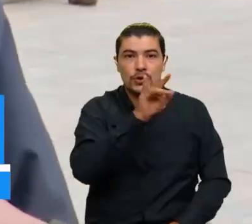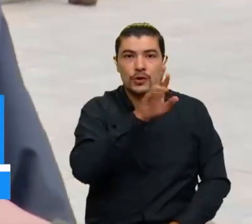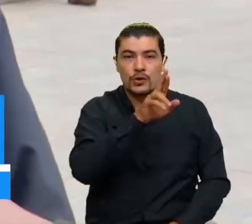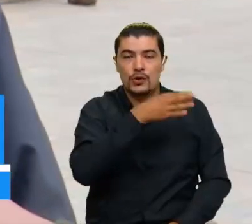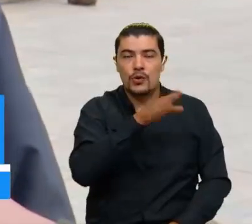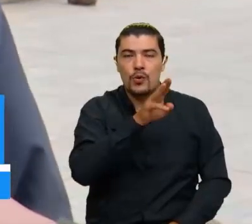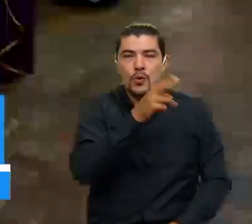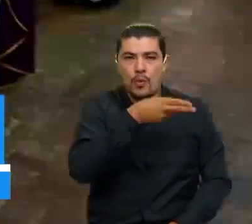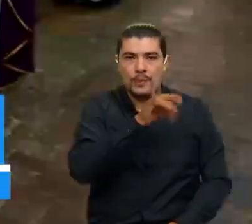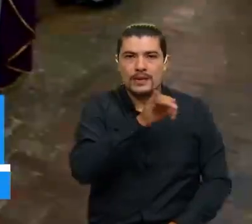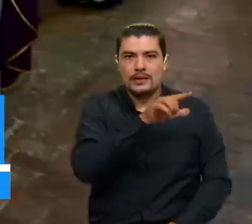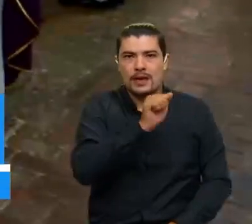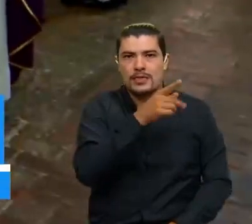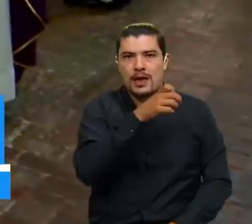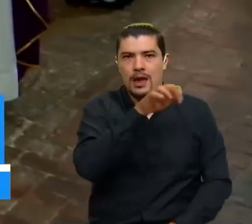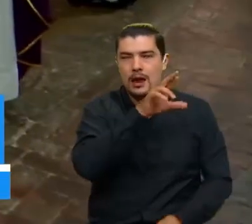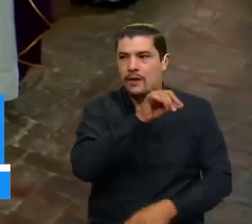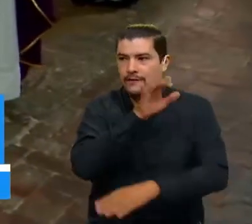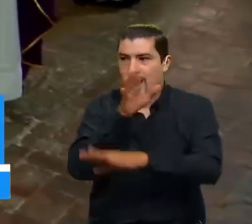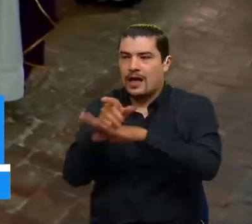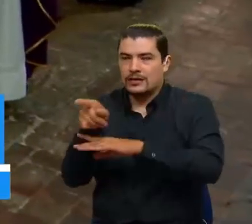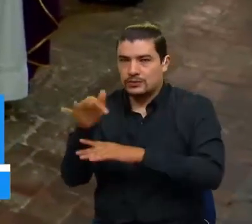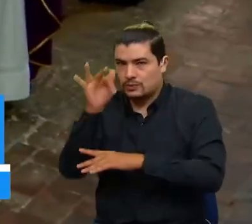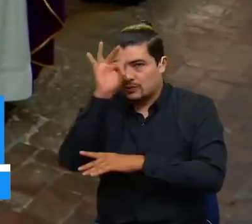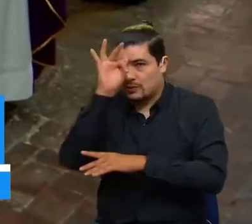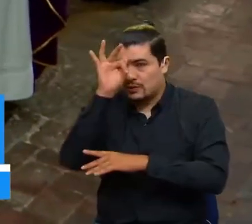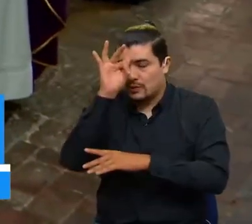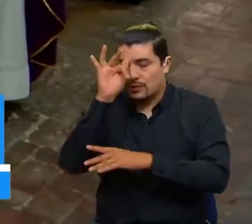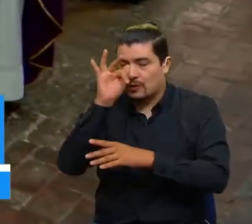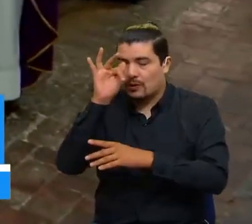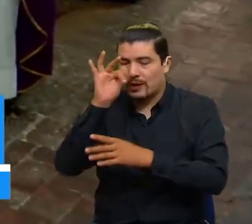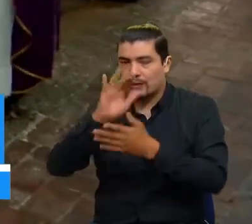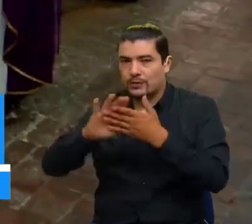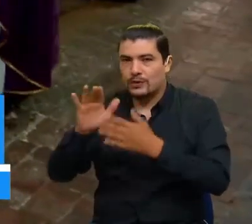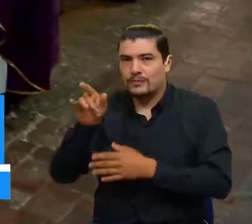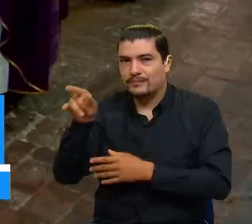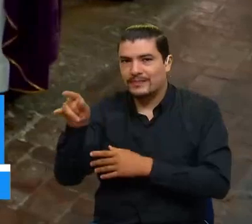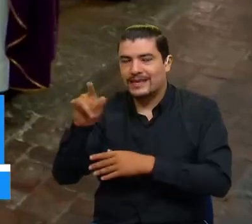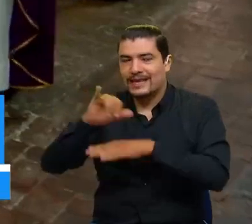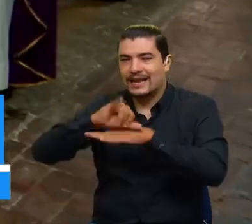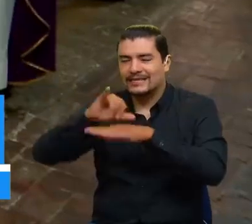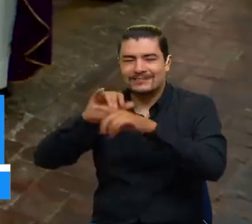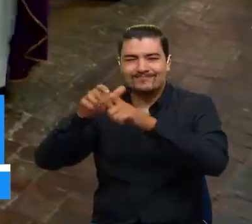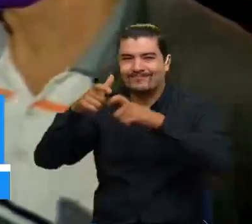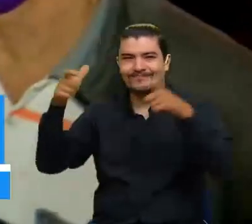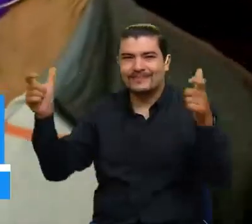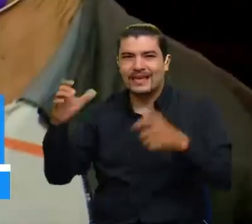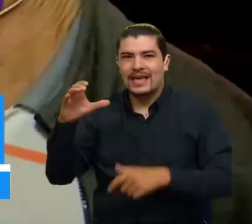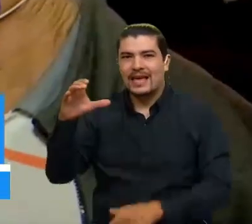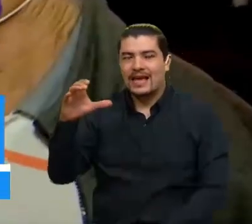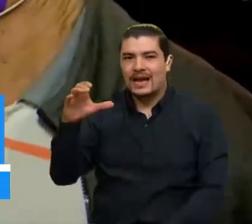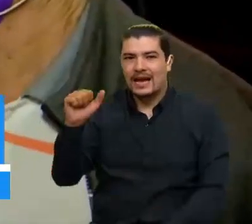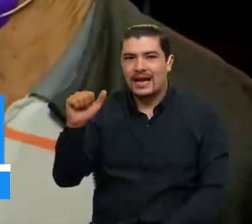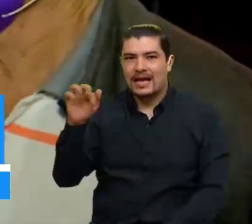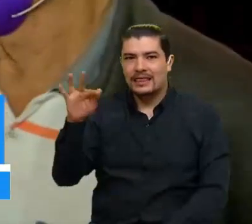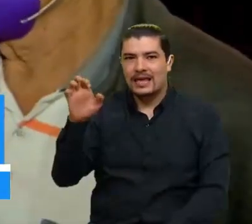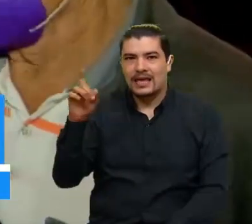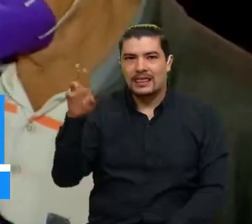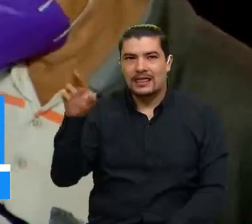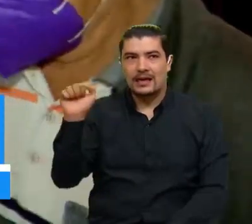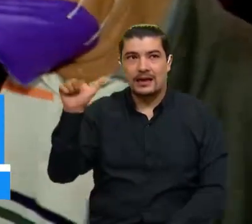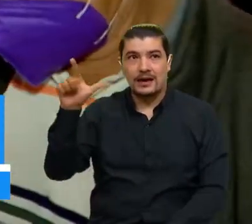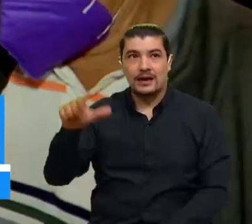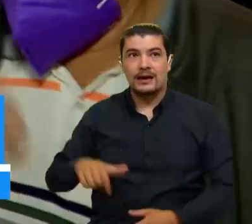Catedral Santa Clara. Los pamploneses esperan recibir a los feligreses que año tras año visitaban la ciudad mitrada. Conviértete y cree